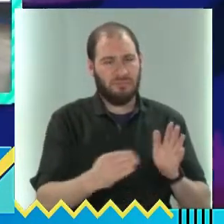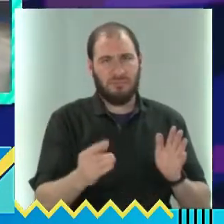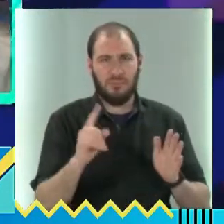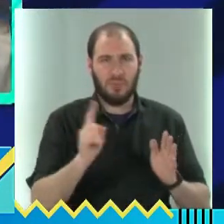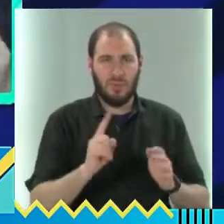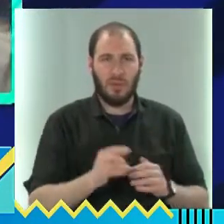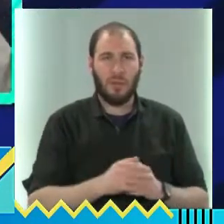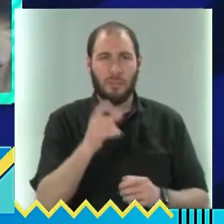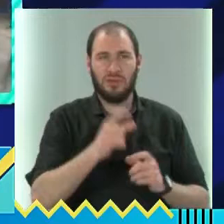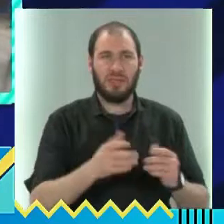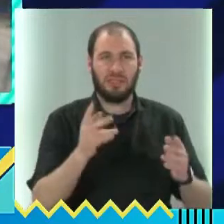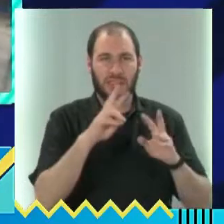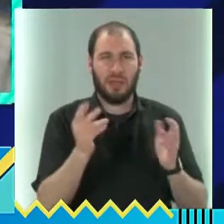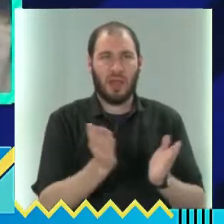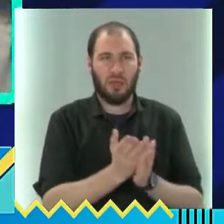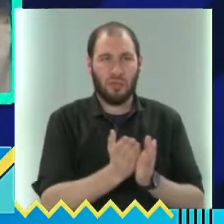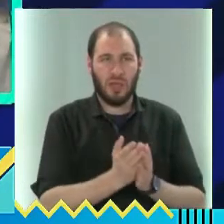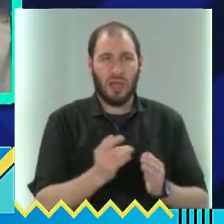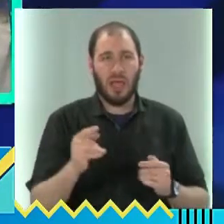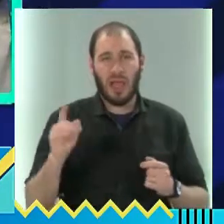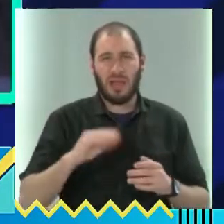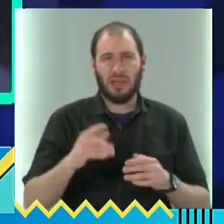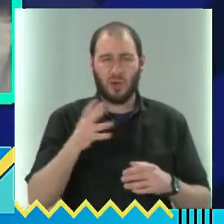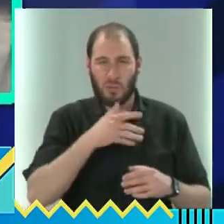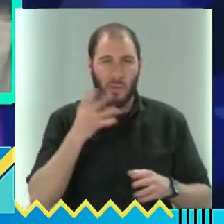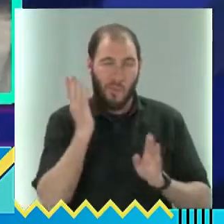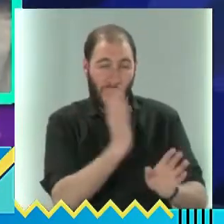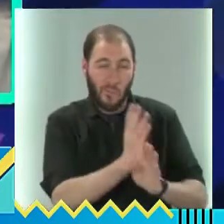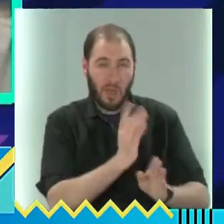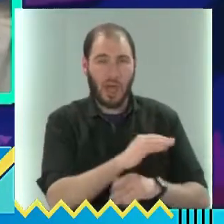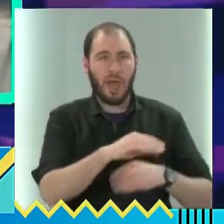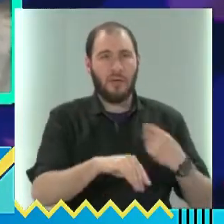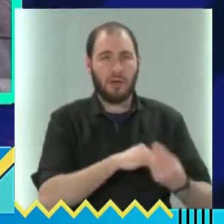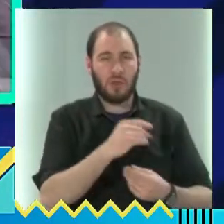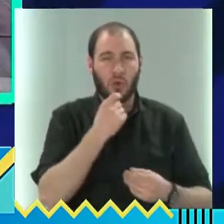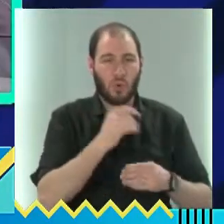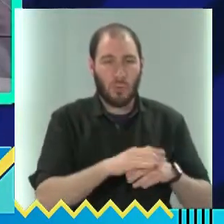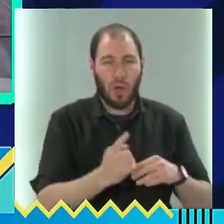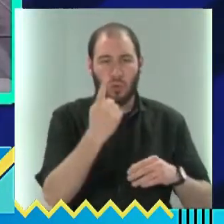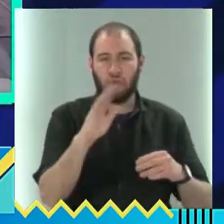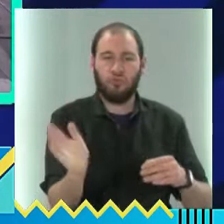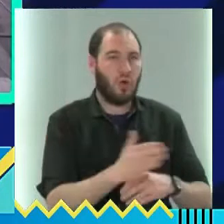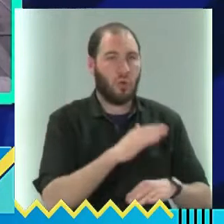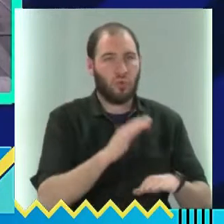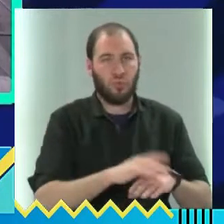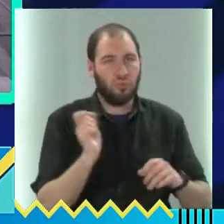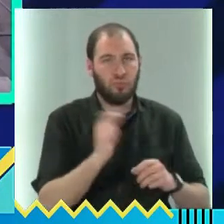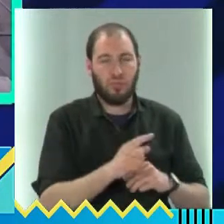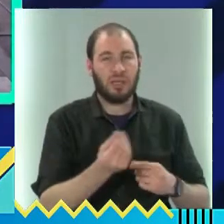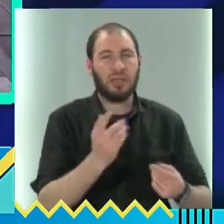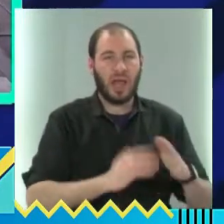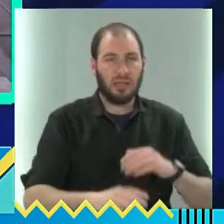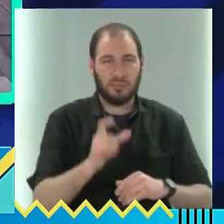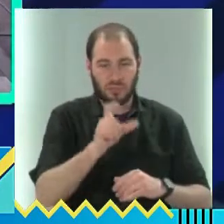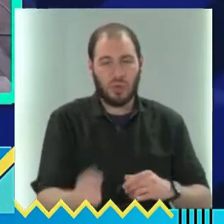dicen quienes han estudiado el tema, viene de la época de la Inquisición, donde una familia por culpa de uno eran todos culpados por lo que había cometido